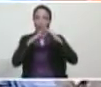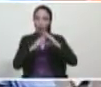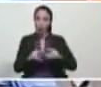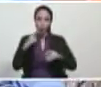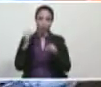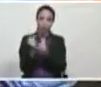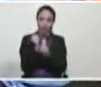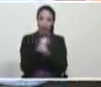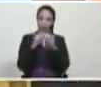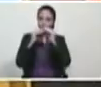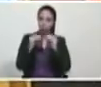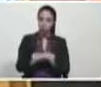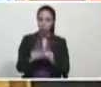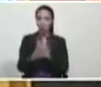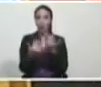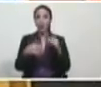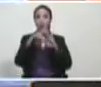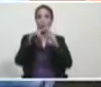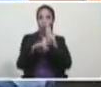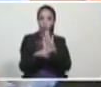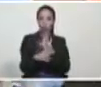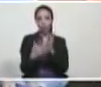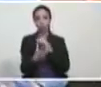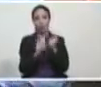a estas nuevas reglas de juego.